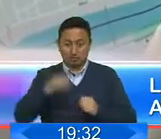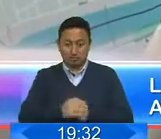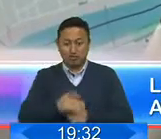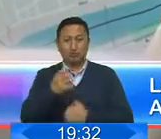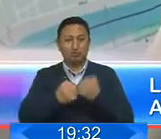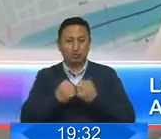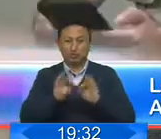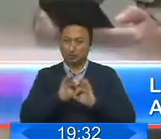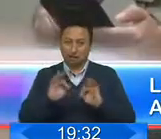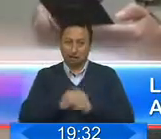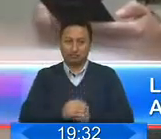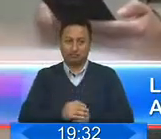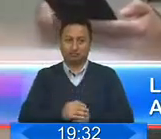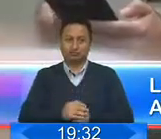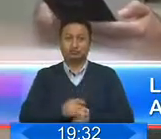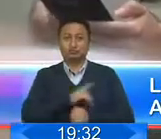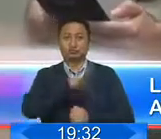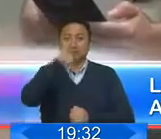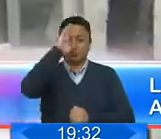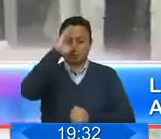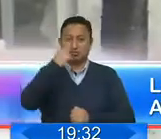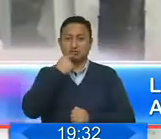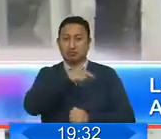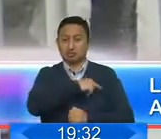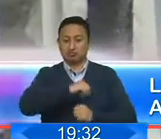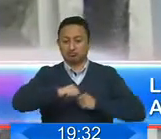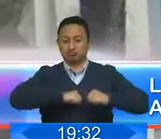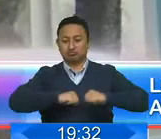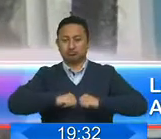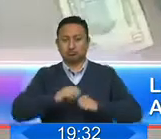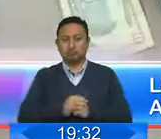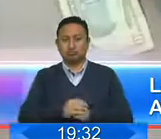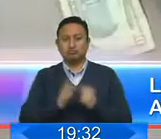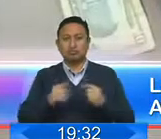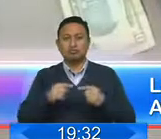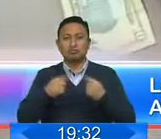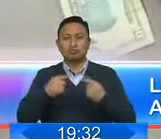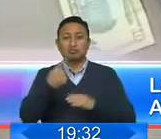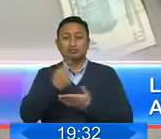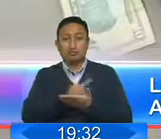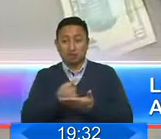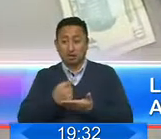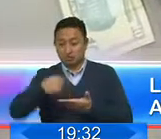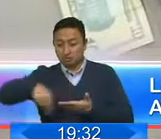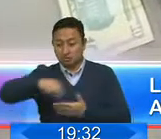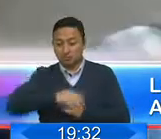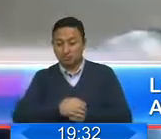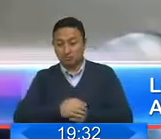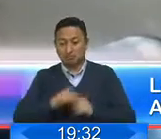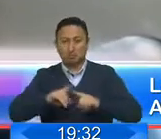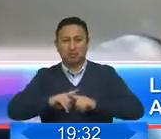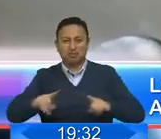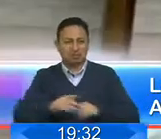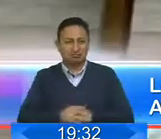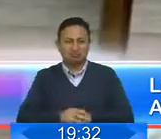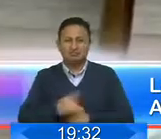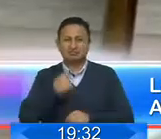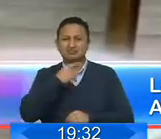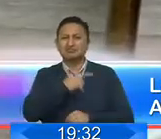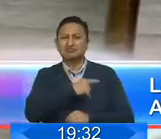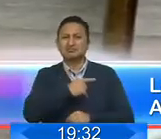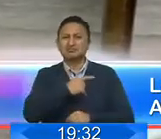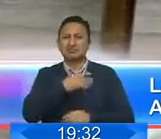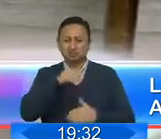de amotinamiento. La policía asegura que estos operativos los realizan semanalmente, pero aún desconocen la forma en que